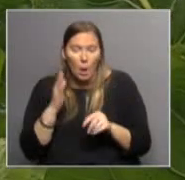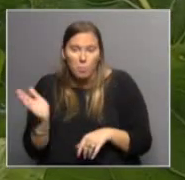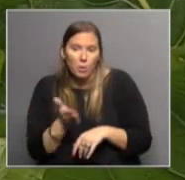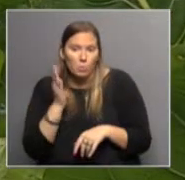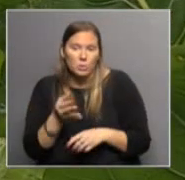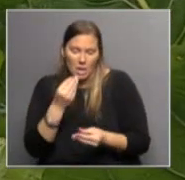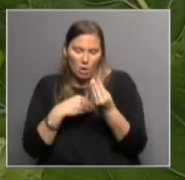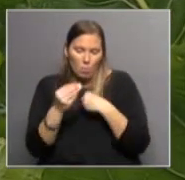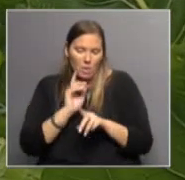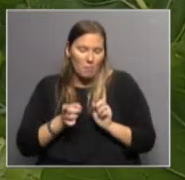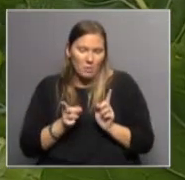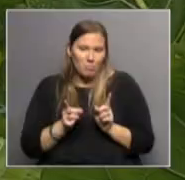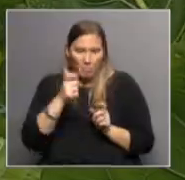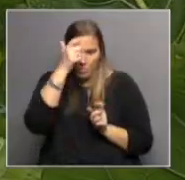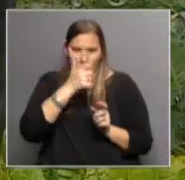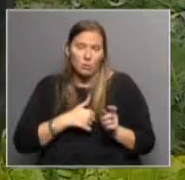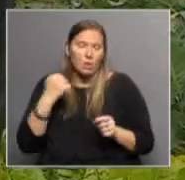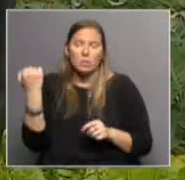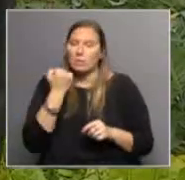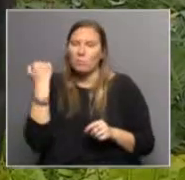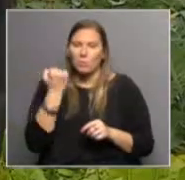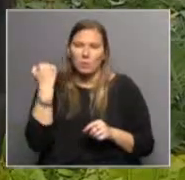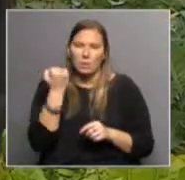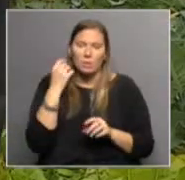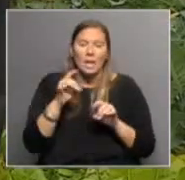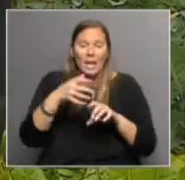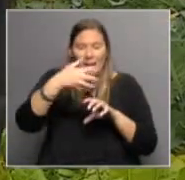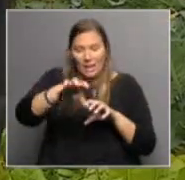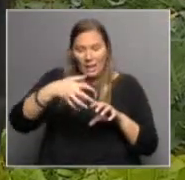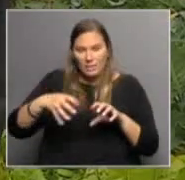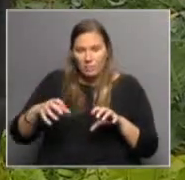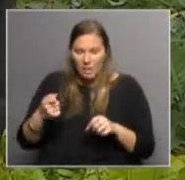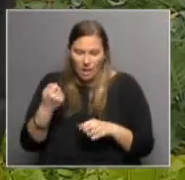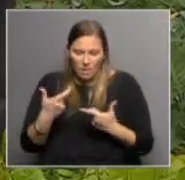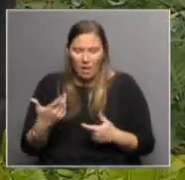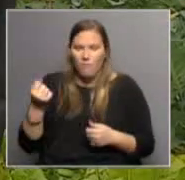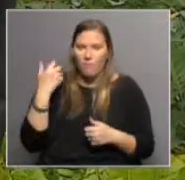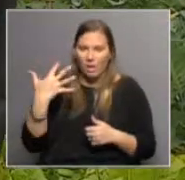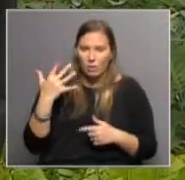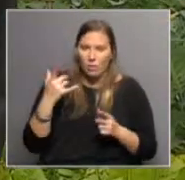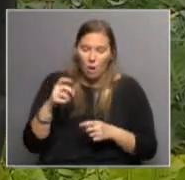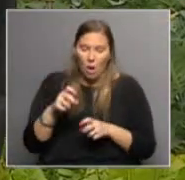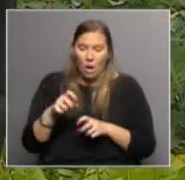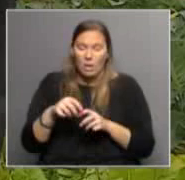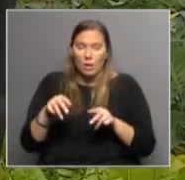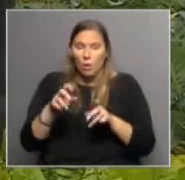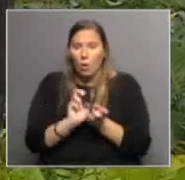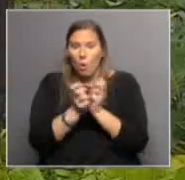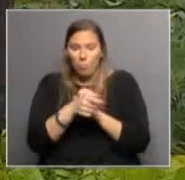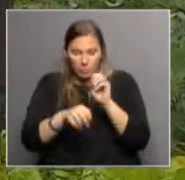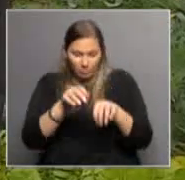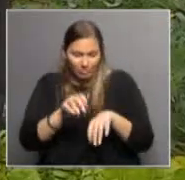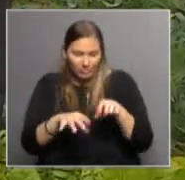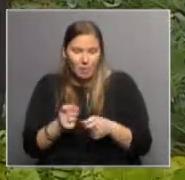nuestros propios alimentos. Es súper importante no solo clasificar, revalorizar, sino luego usar ese compost para generar nuestro